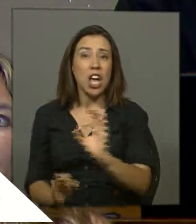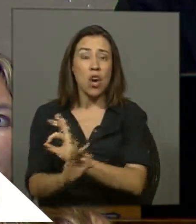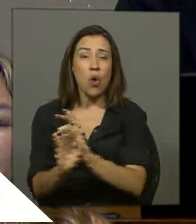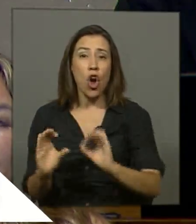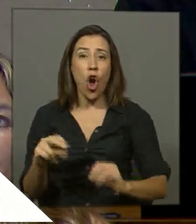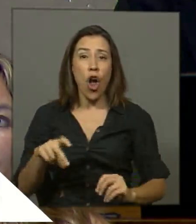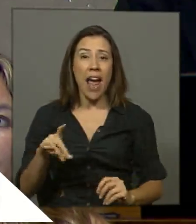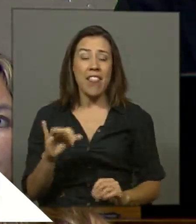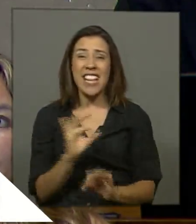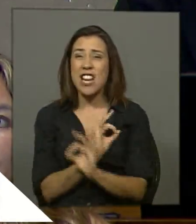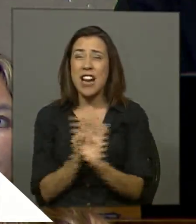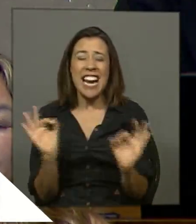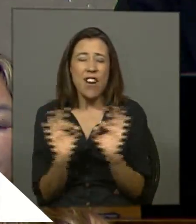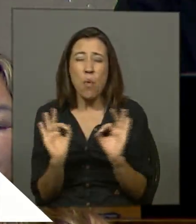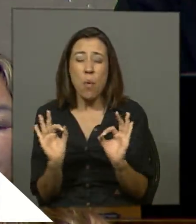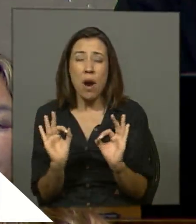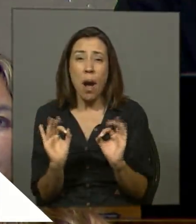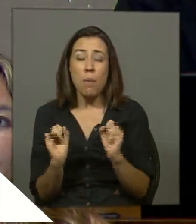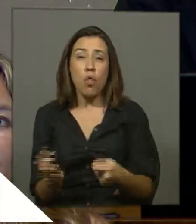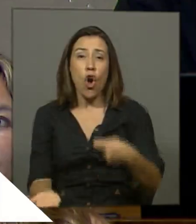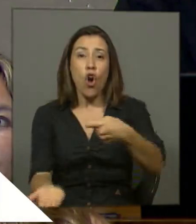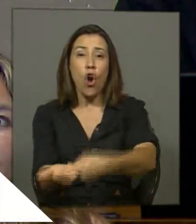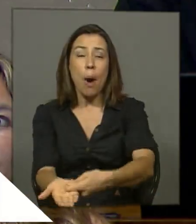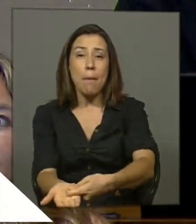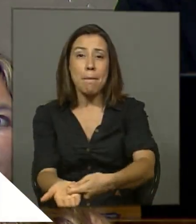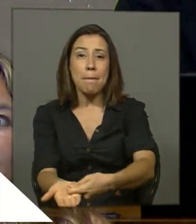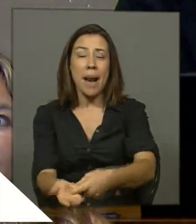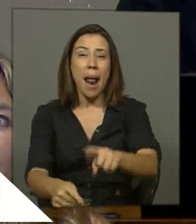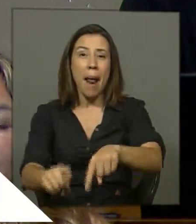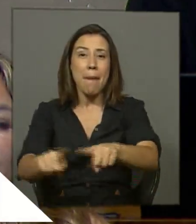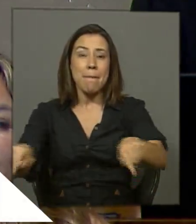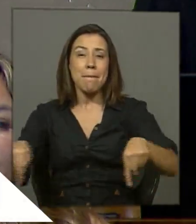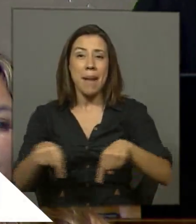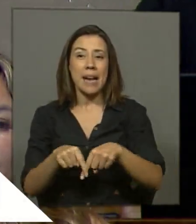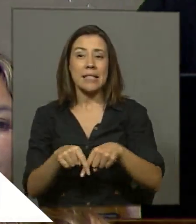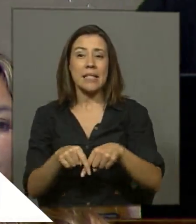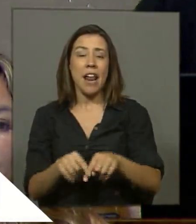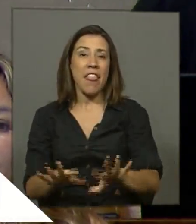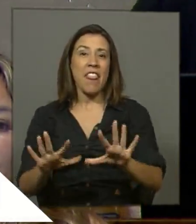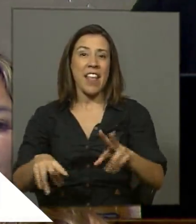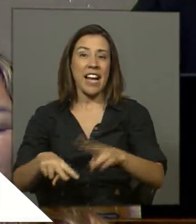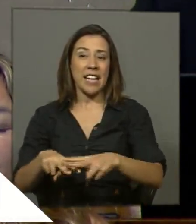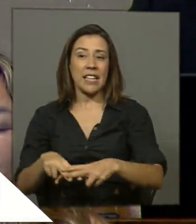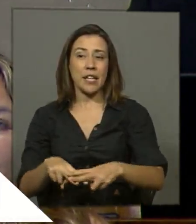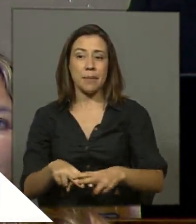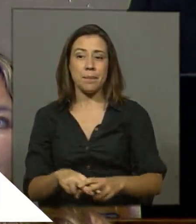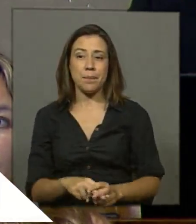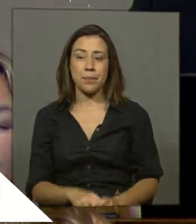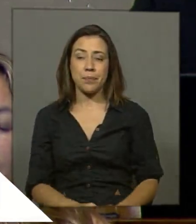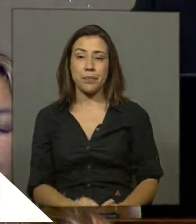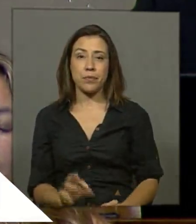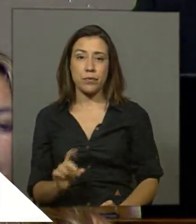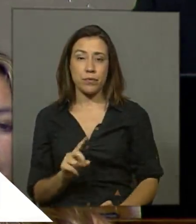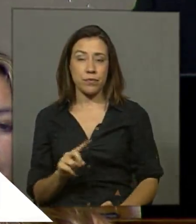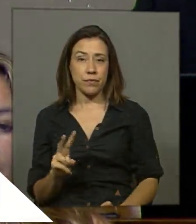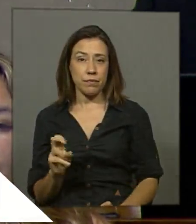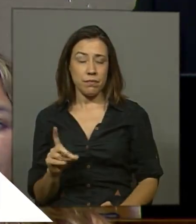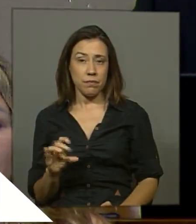conadi jamás fue capaz de Comprarle una parcela de 10